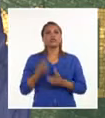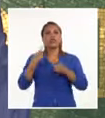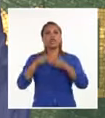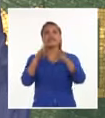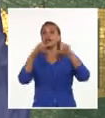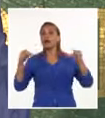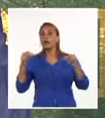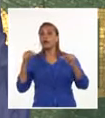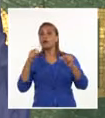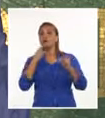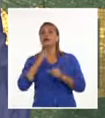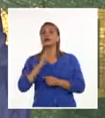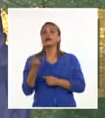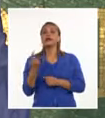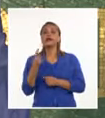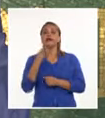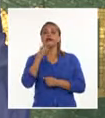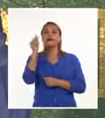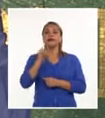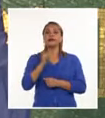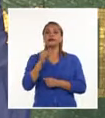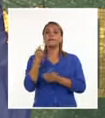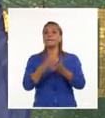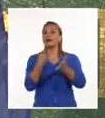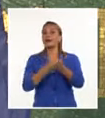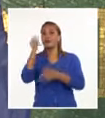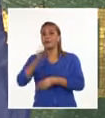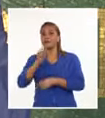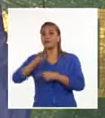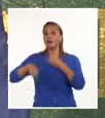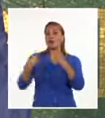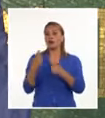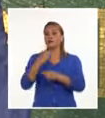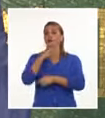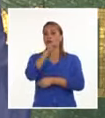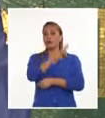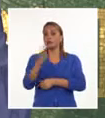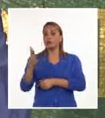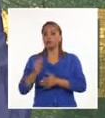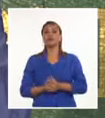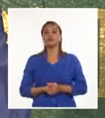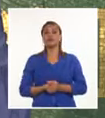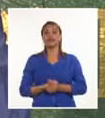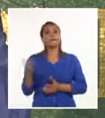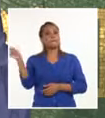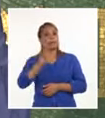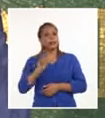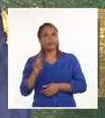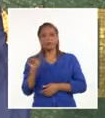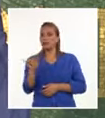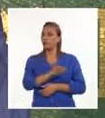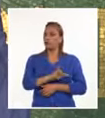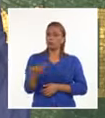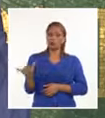en contra de la revolución sandinista. ¿A dónde va ese dinero en Venezuela? También